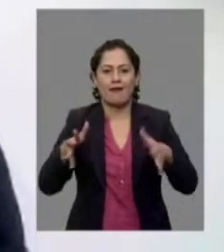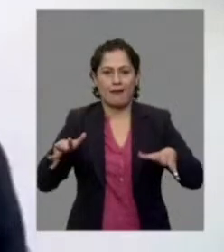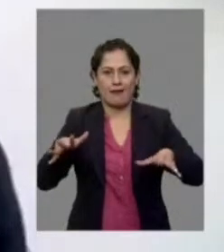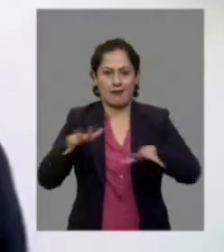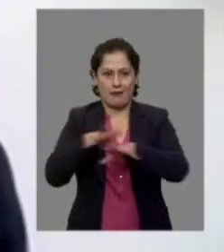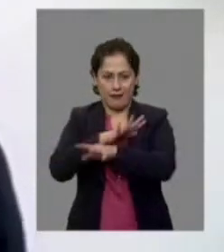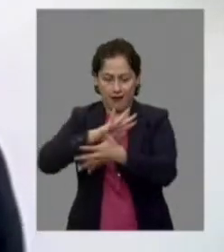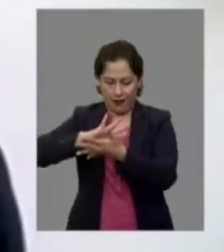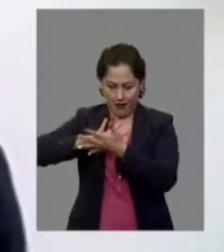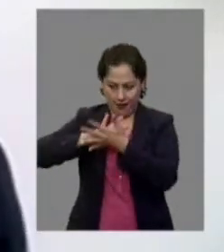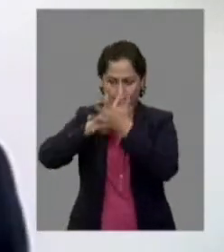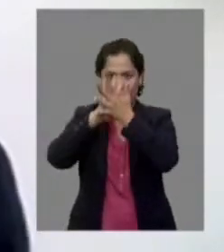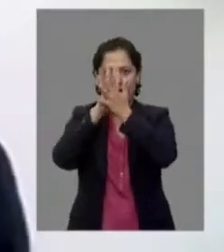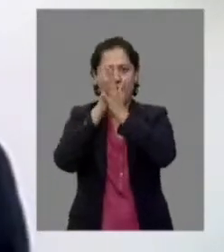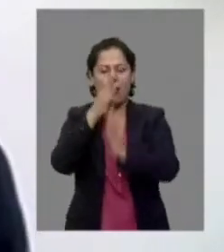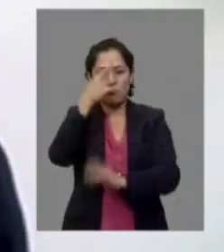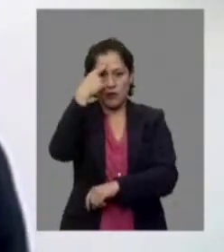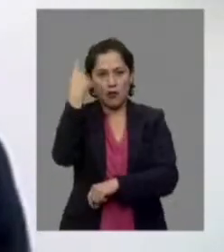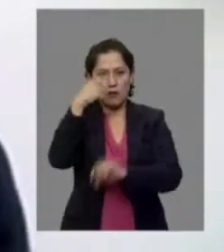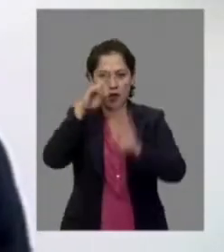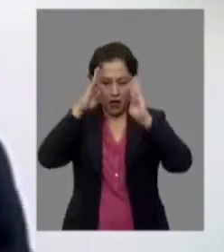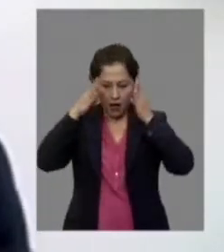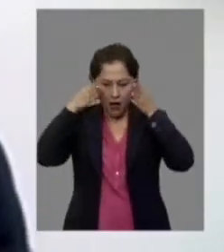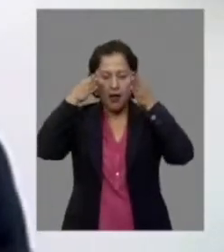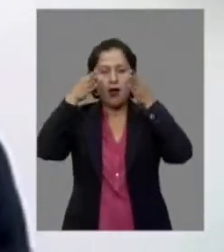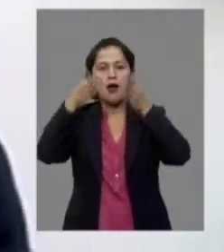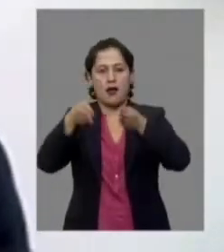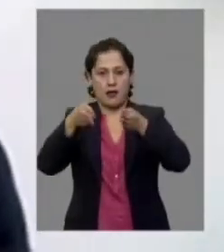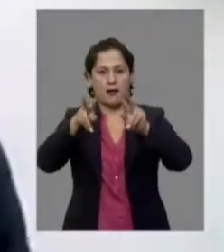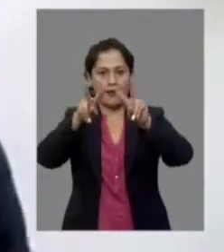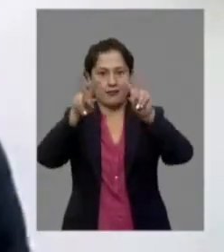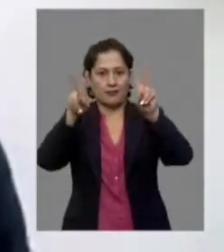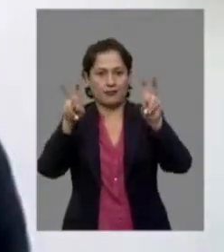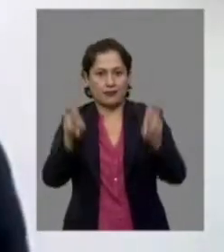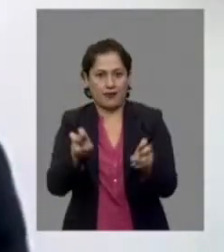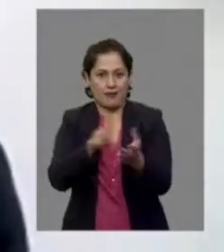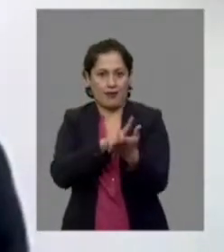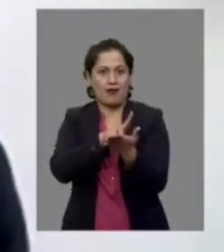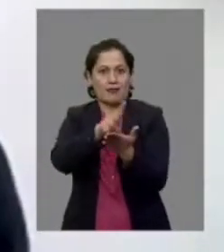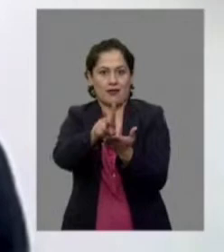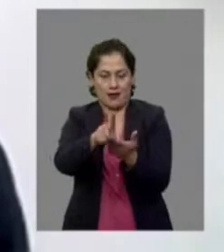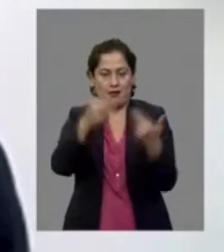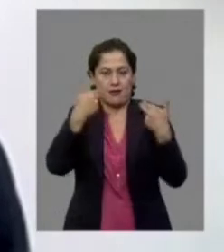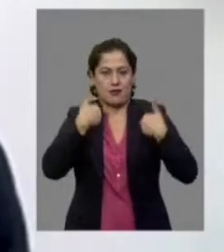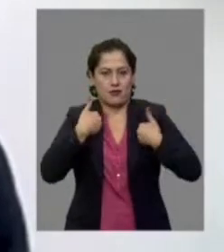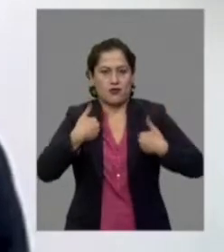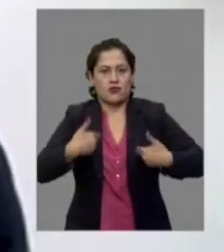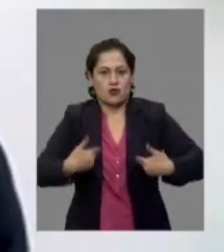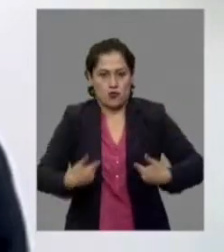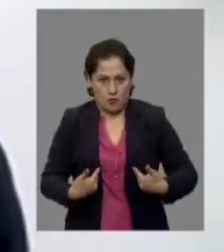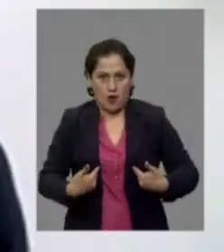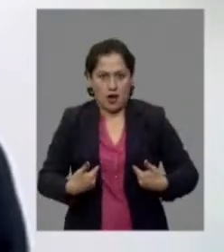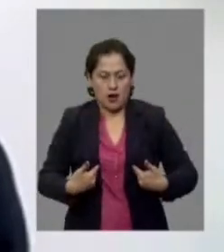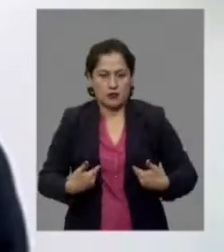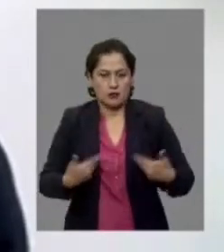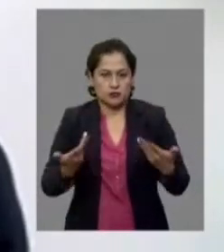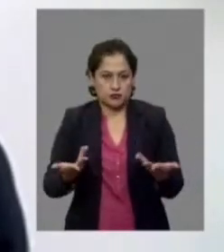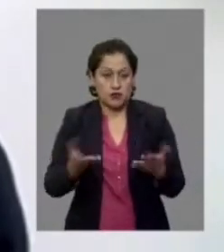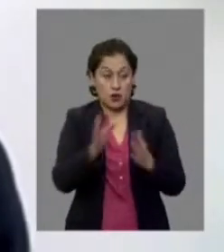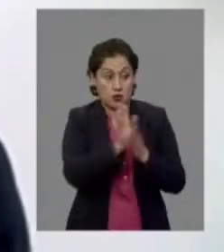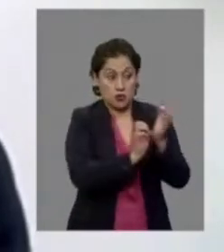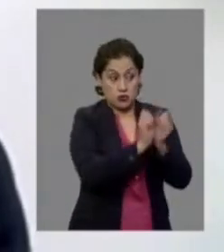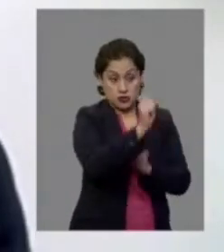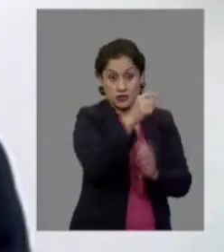que se aborda, en que se soluciona los derechos humanos, tanto de fuente